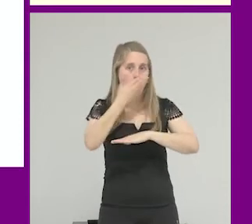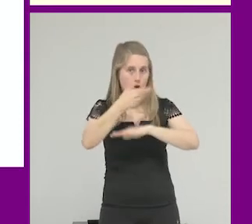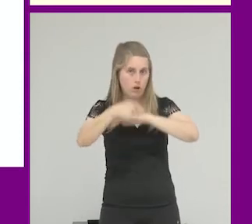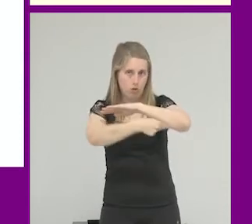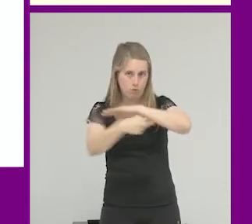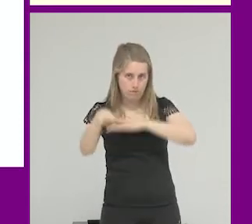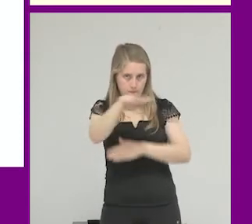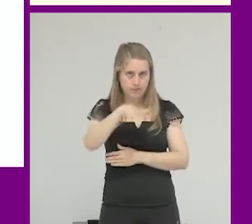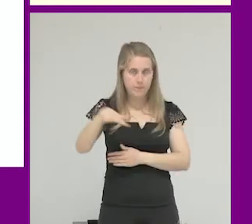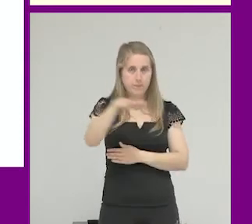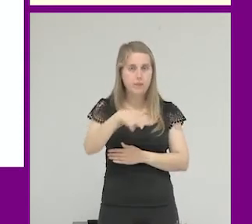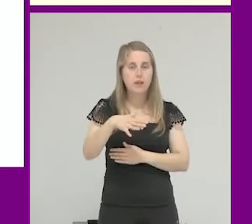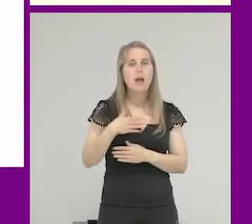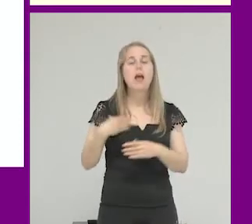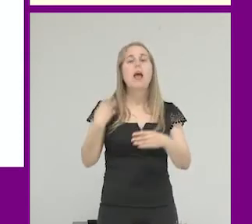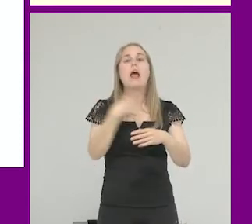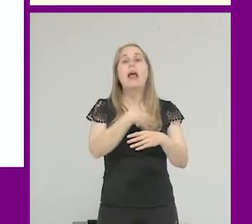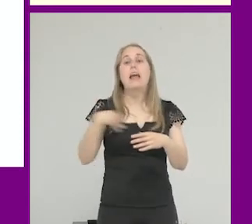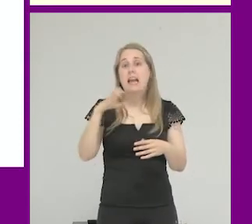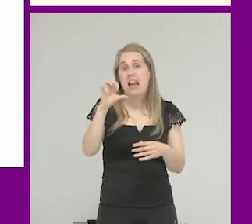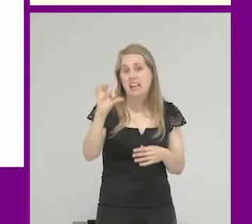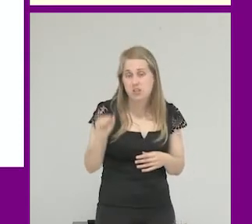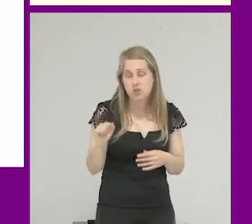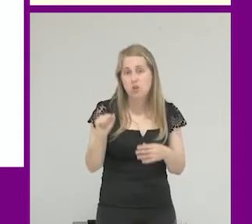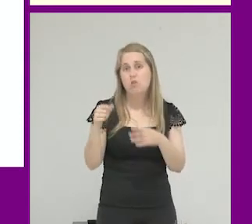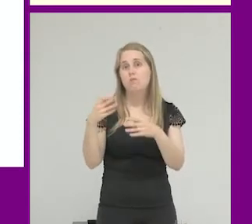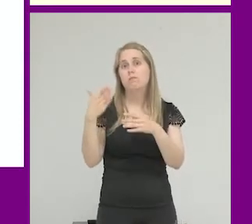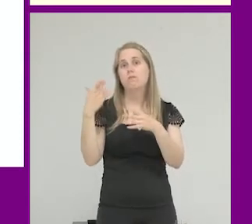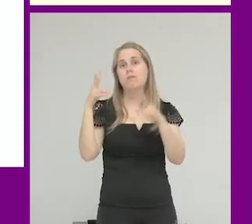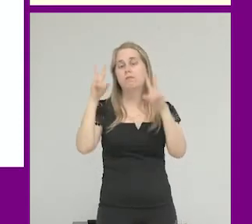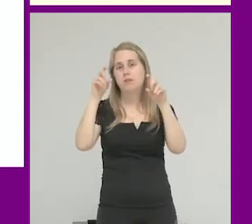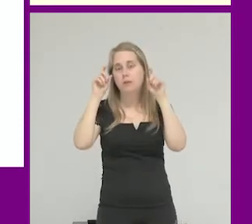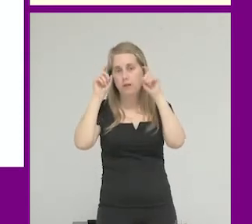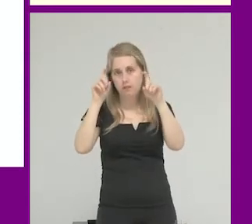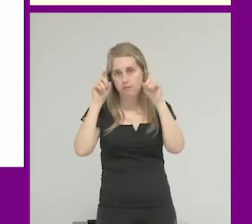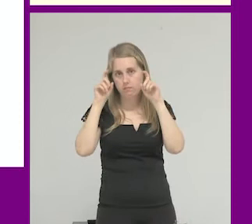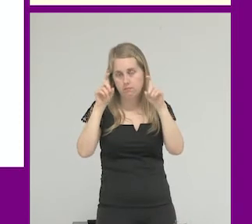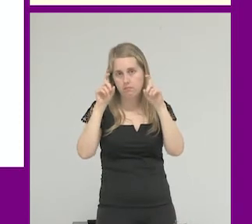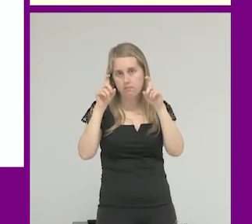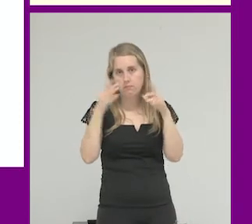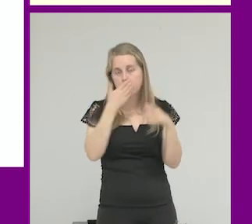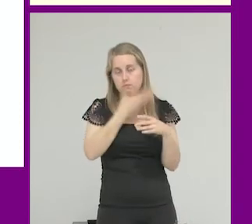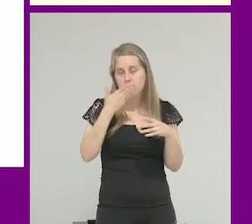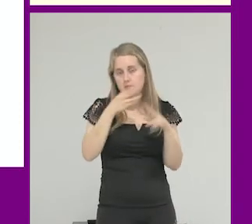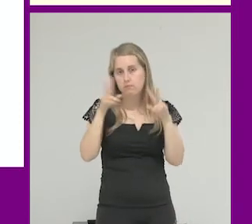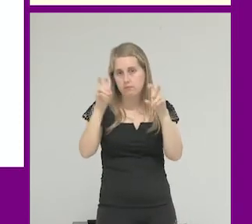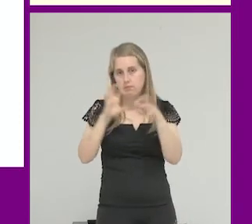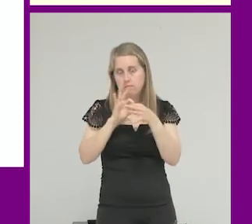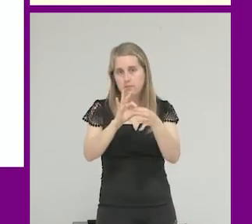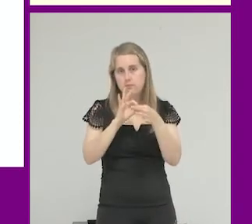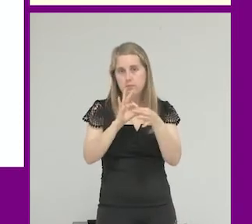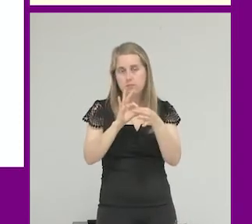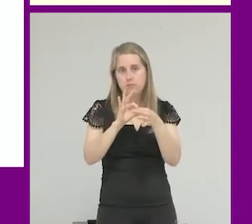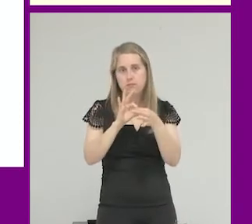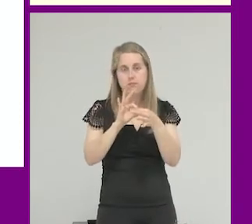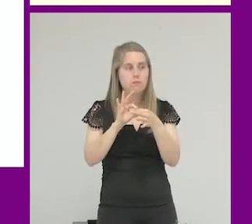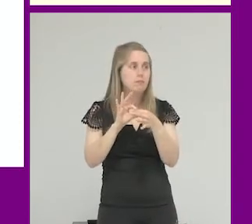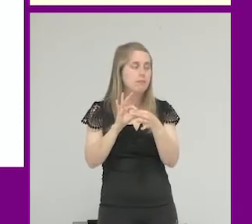eremuan, DBH mailan dauden hezkuntza sexualaren inguruko,